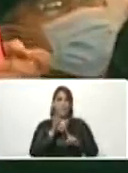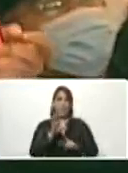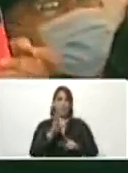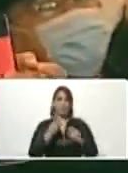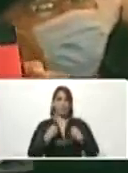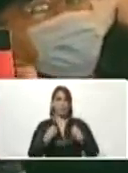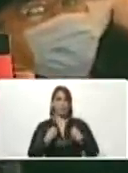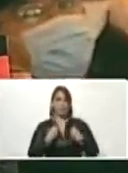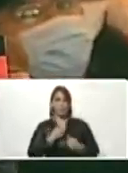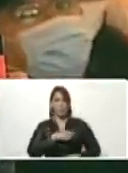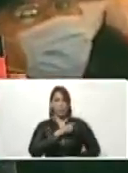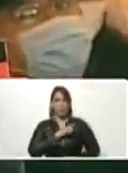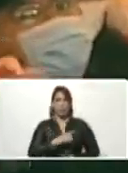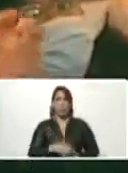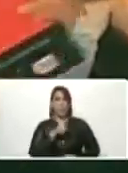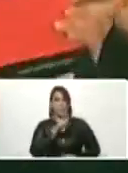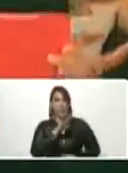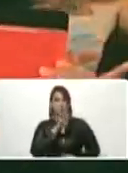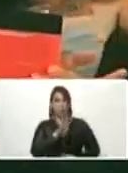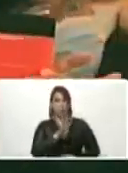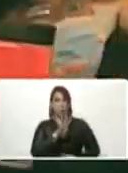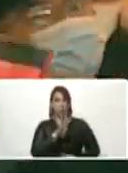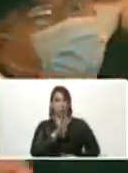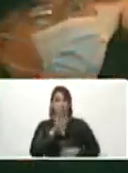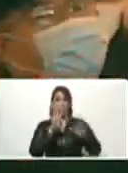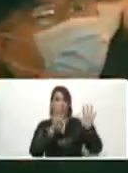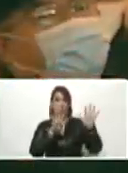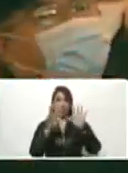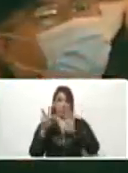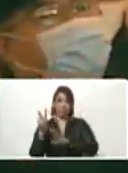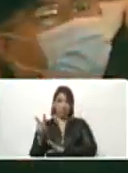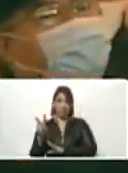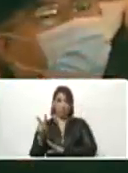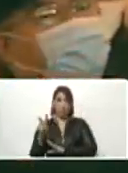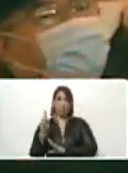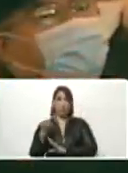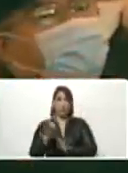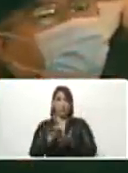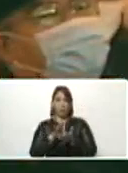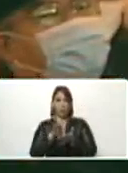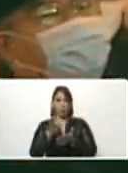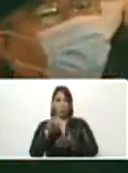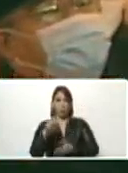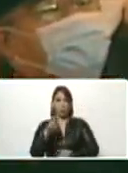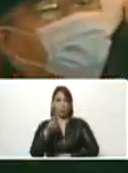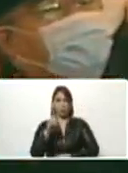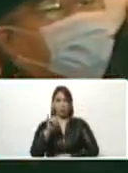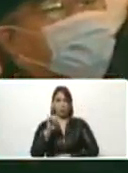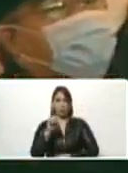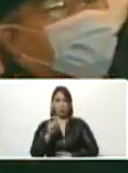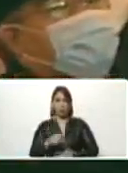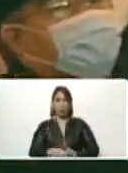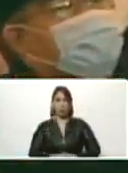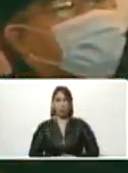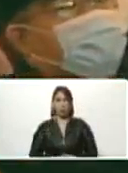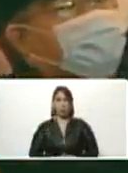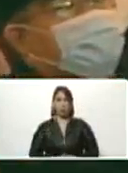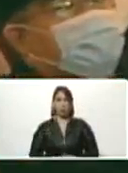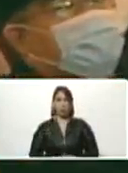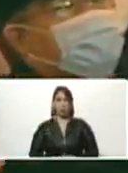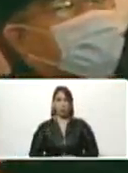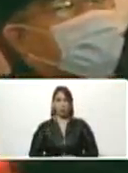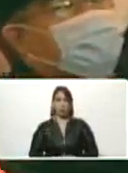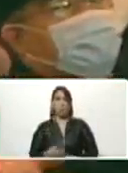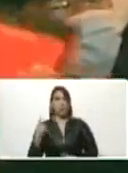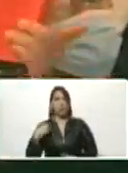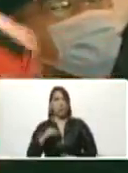año de 1492, la barbaridad que consistió en la expulsión de los judíos de la península ibérica tuvo